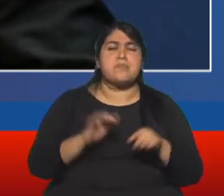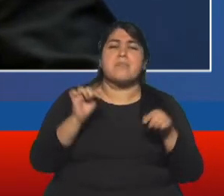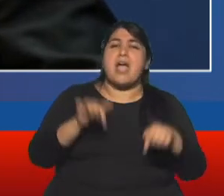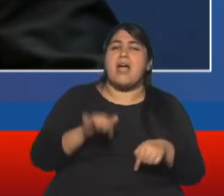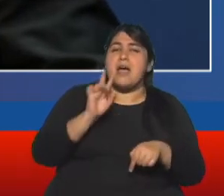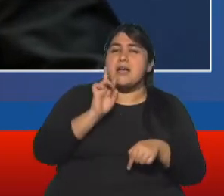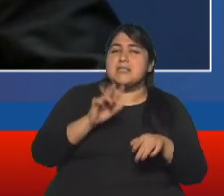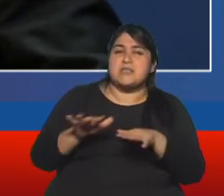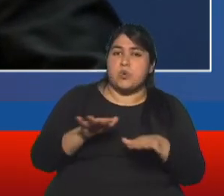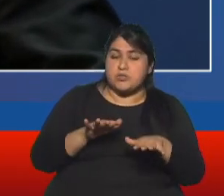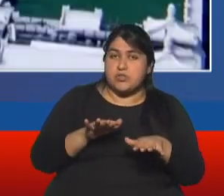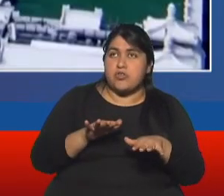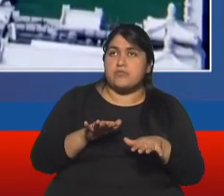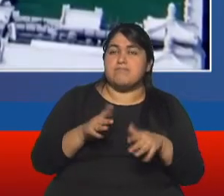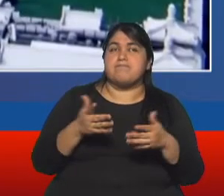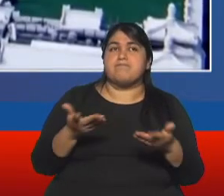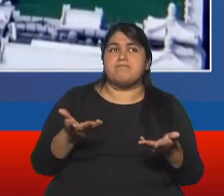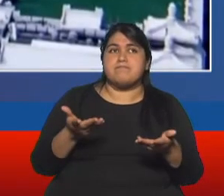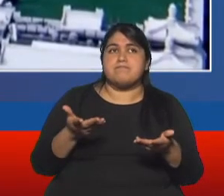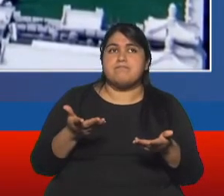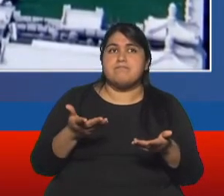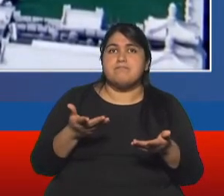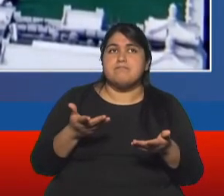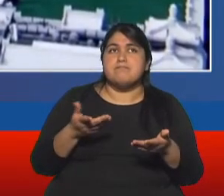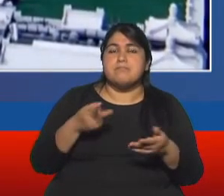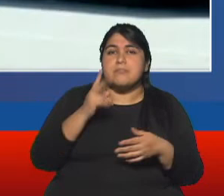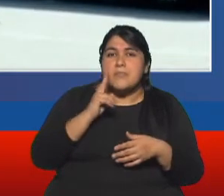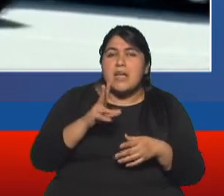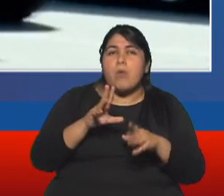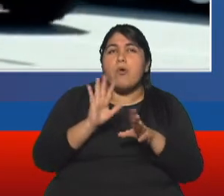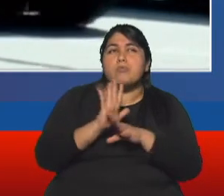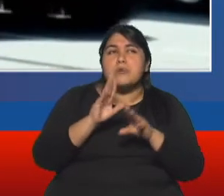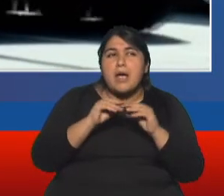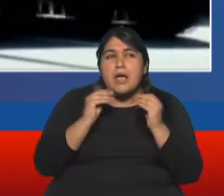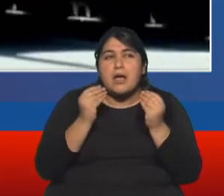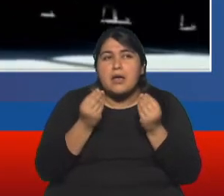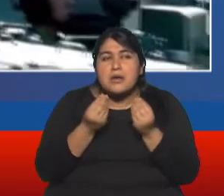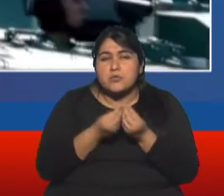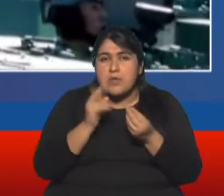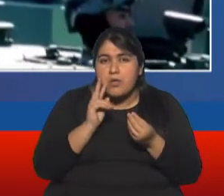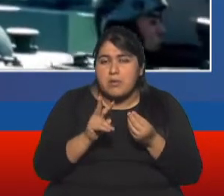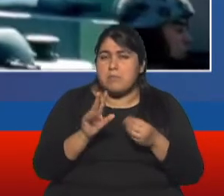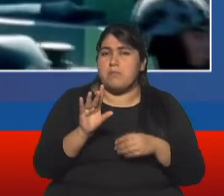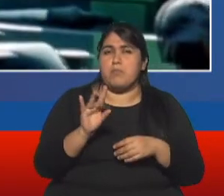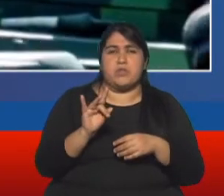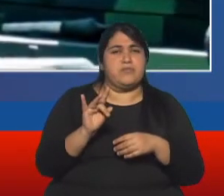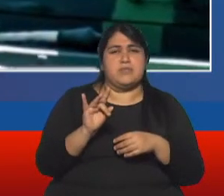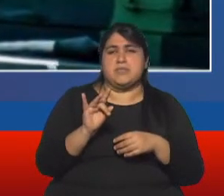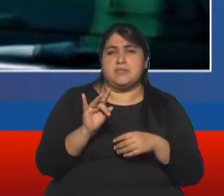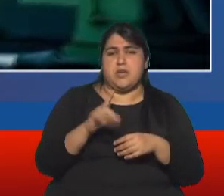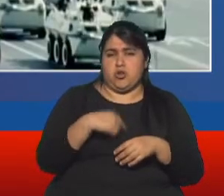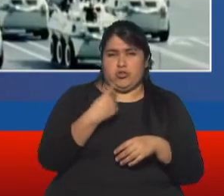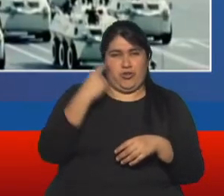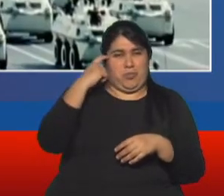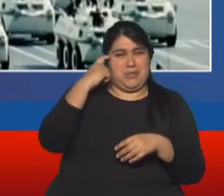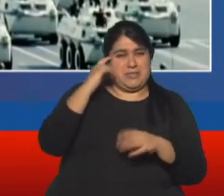definir un escenario concreto es difícil. Yo creo que pensando desde nuestro país, porque siempre uno tiene que, me